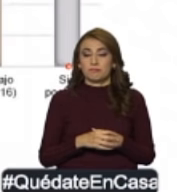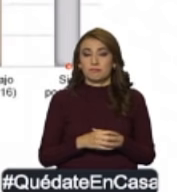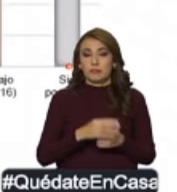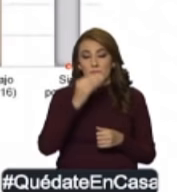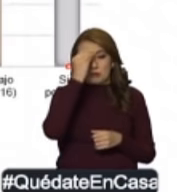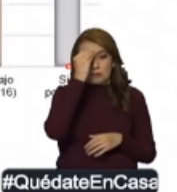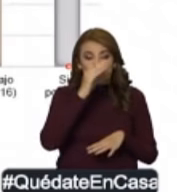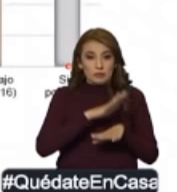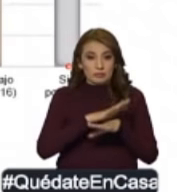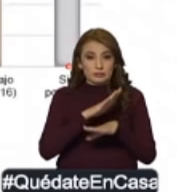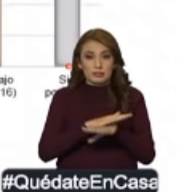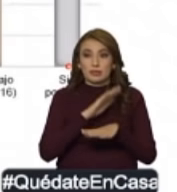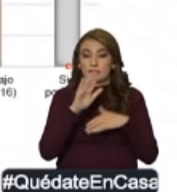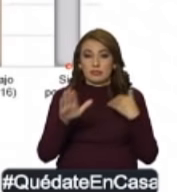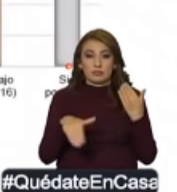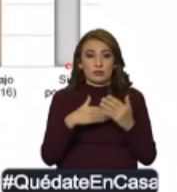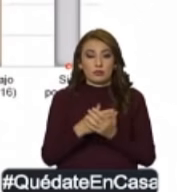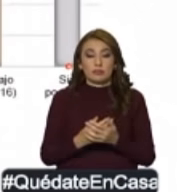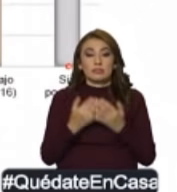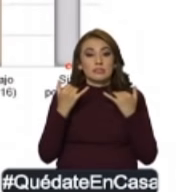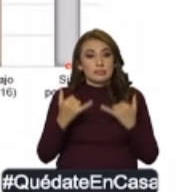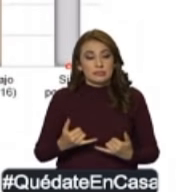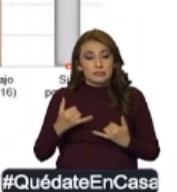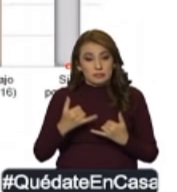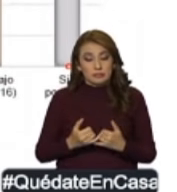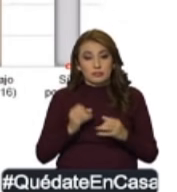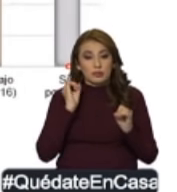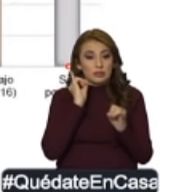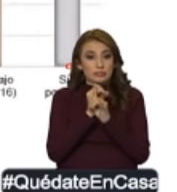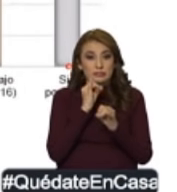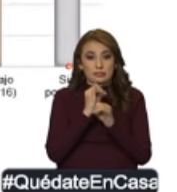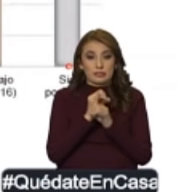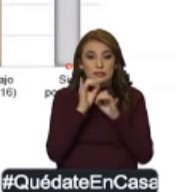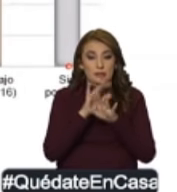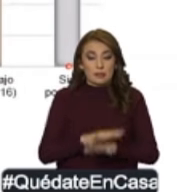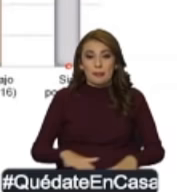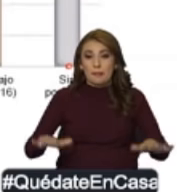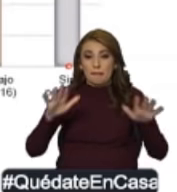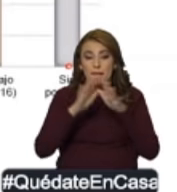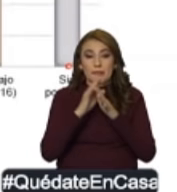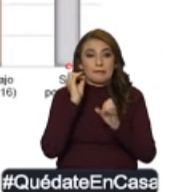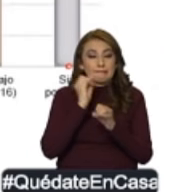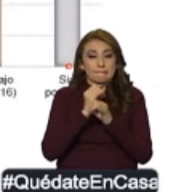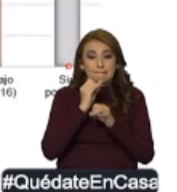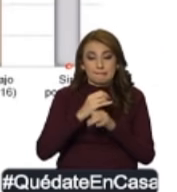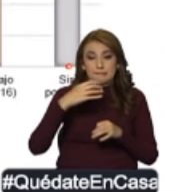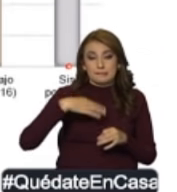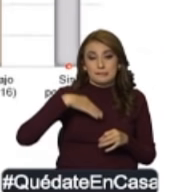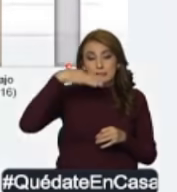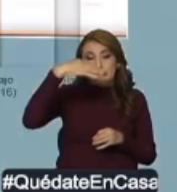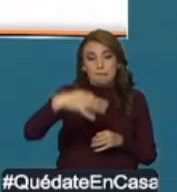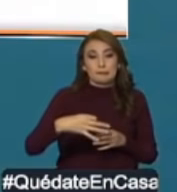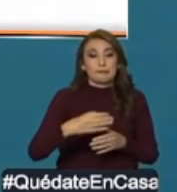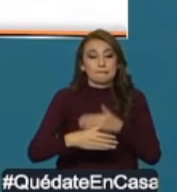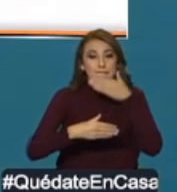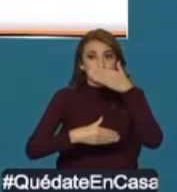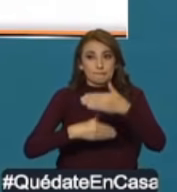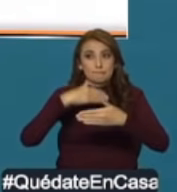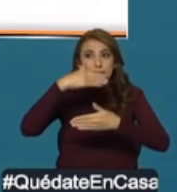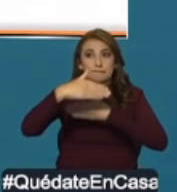Buenas tardes. Este esfuerzo interinstitucional e interdisciplinario ha estado